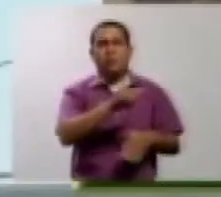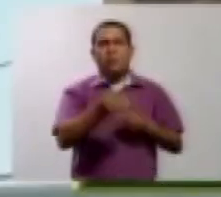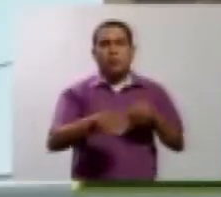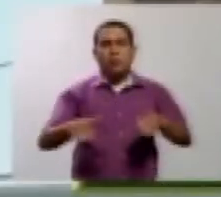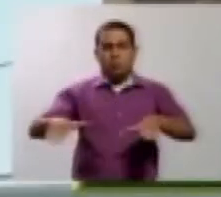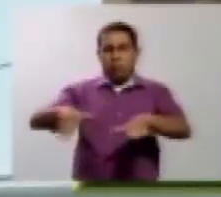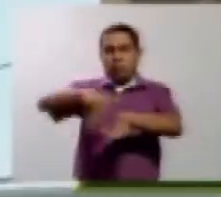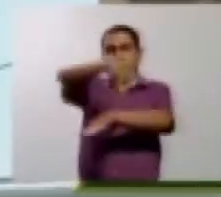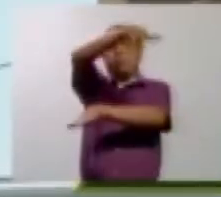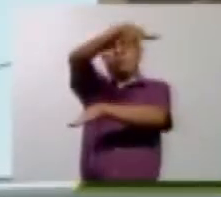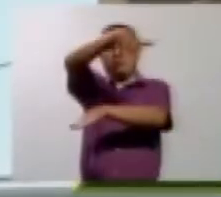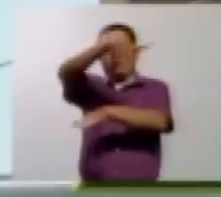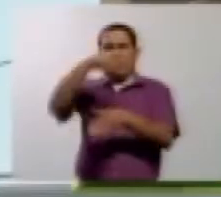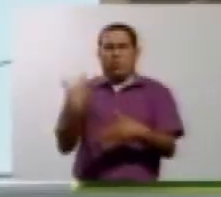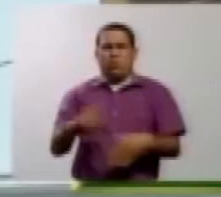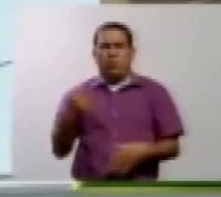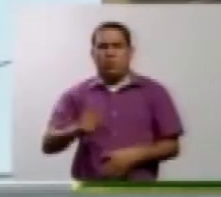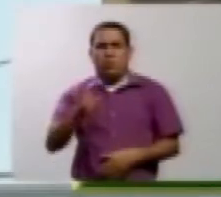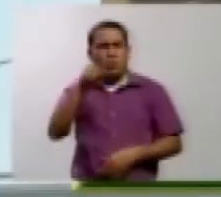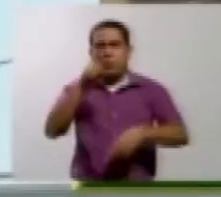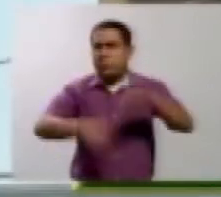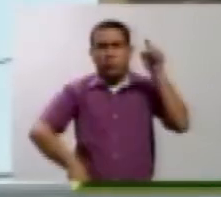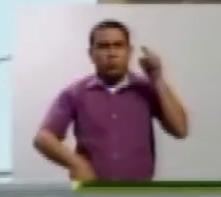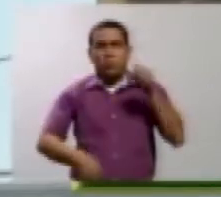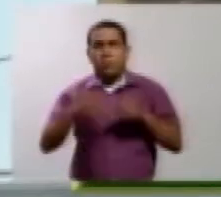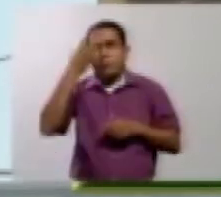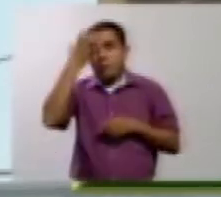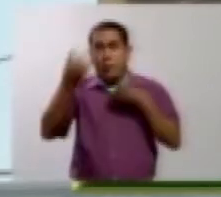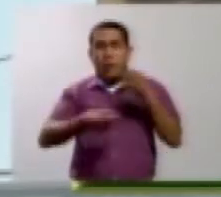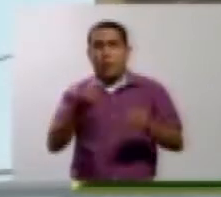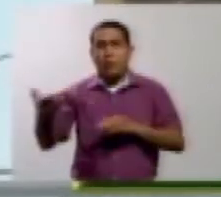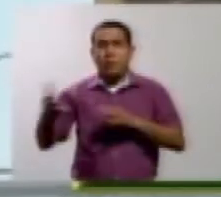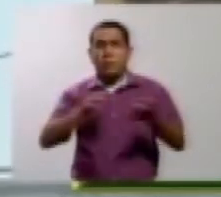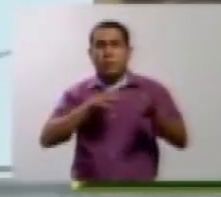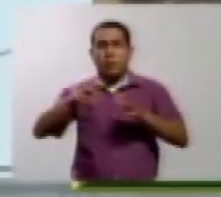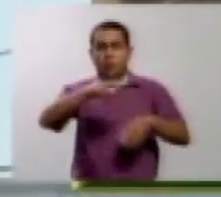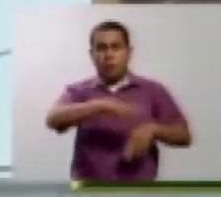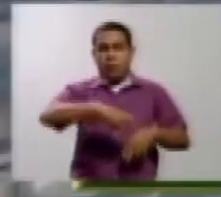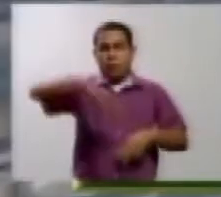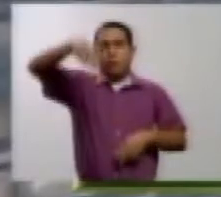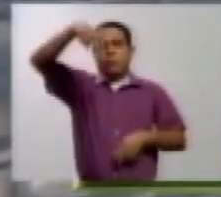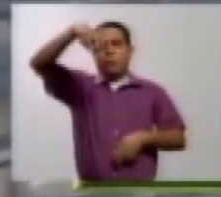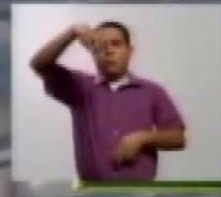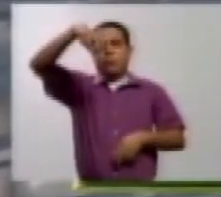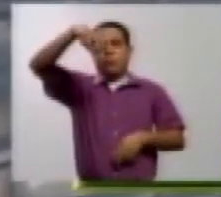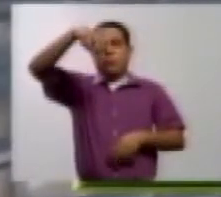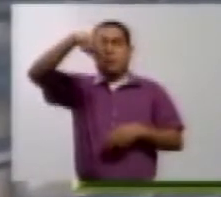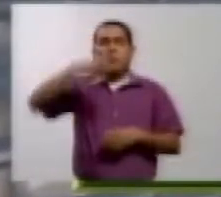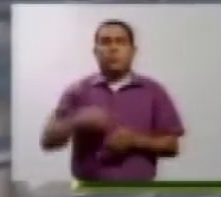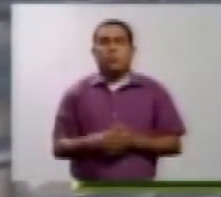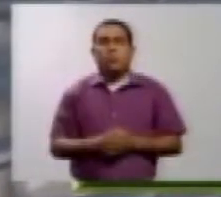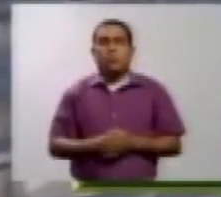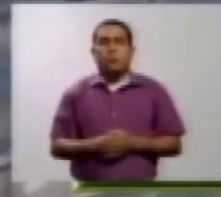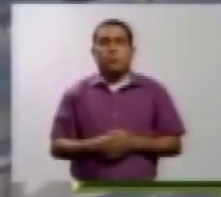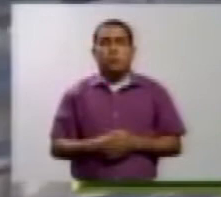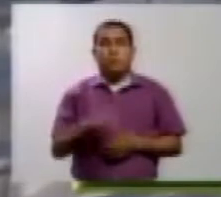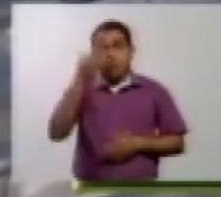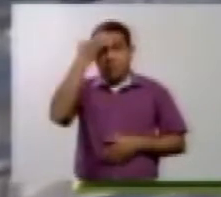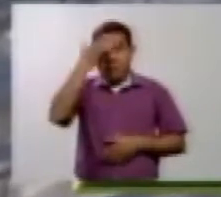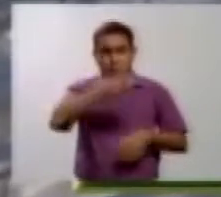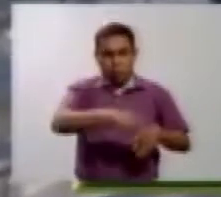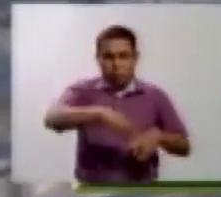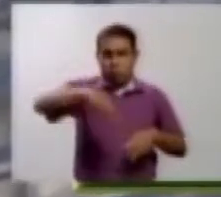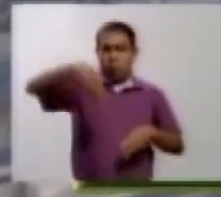que al momento de sacar voladizos, estos deben estar a un tercio de la altura. En las gradas de la 72 nos